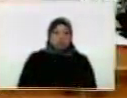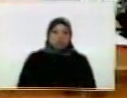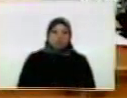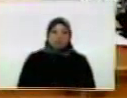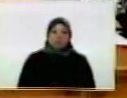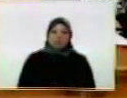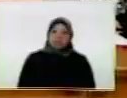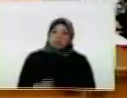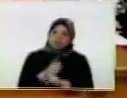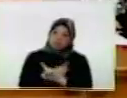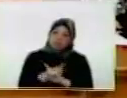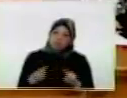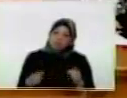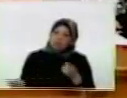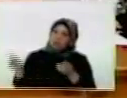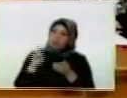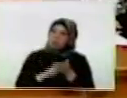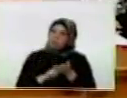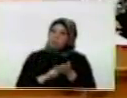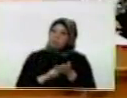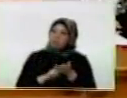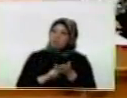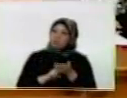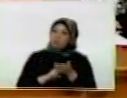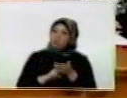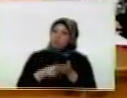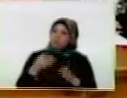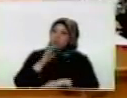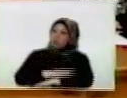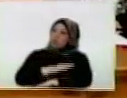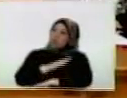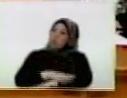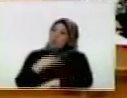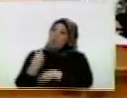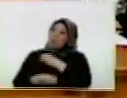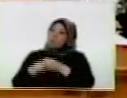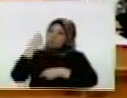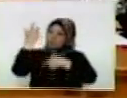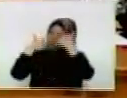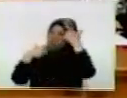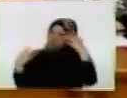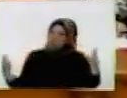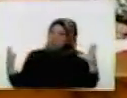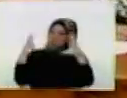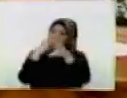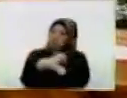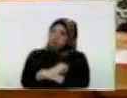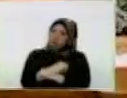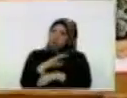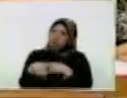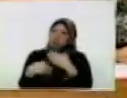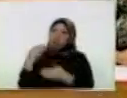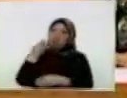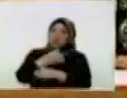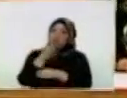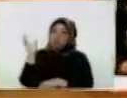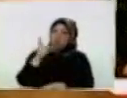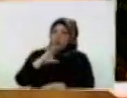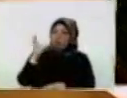Pero, repito, si alguien me pregunta cuál fue el comportamiento de mi cuate Chávez esa noche, cuando llegamos a Caracas,